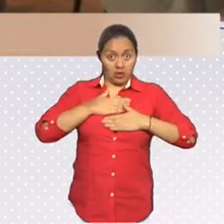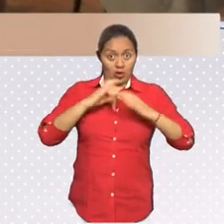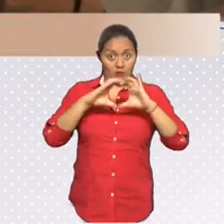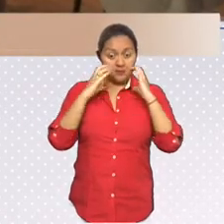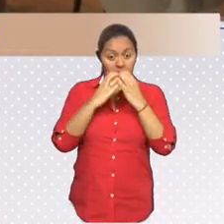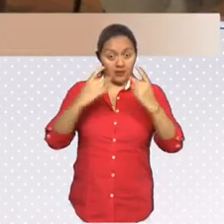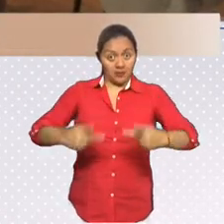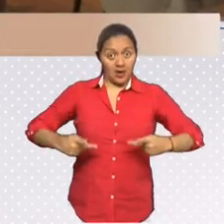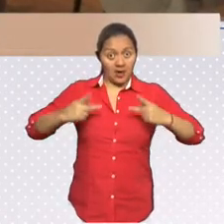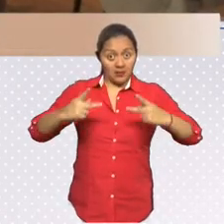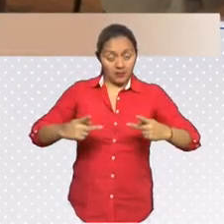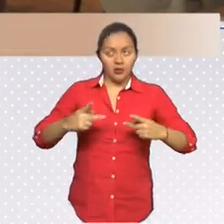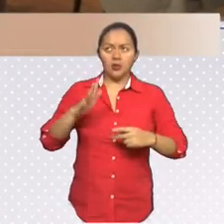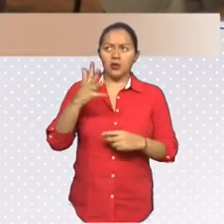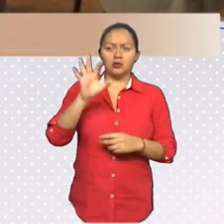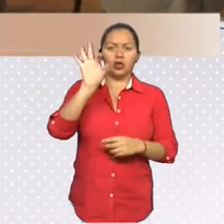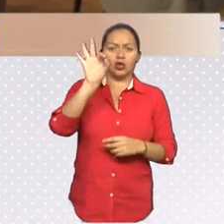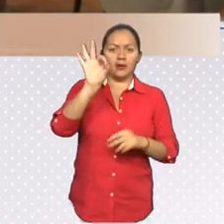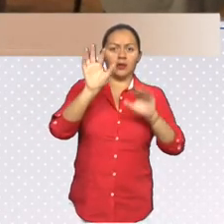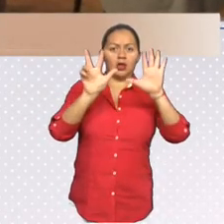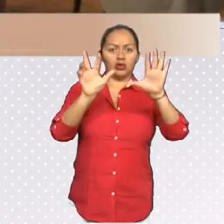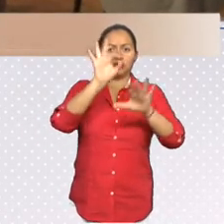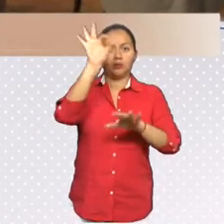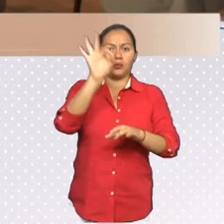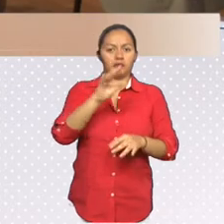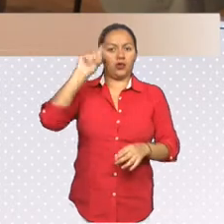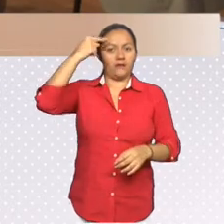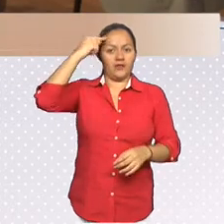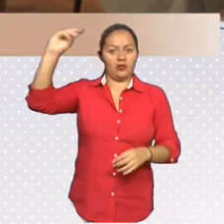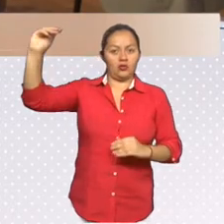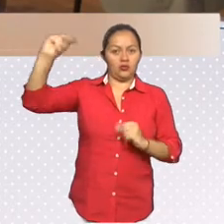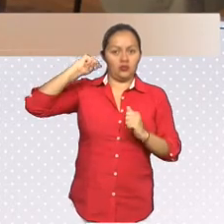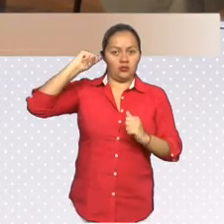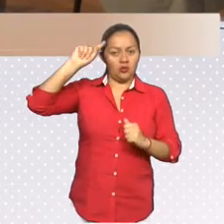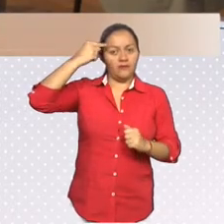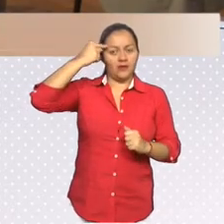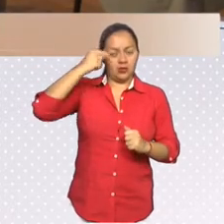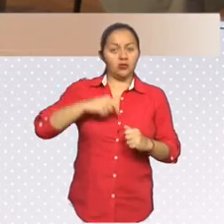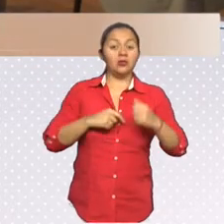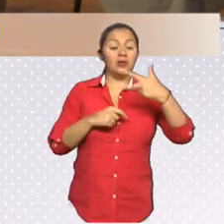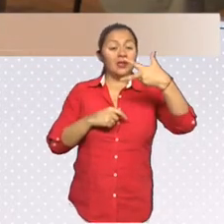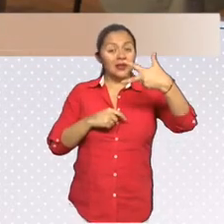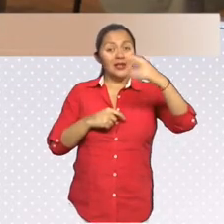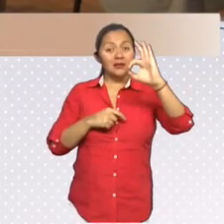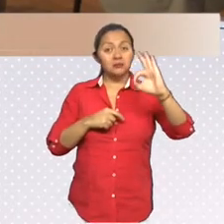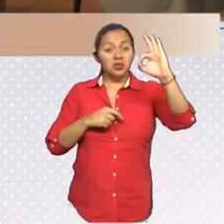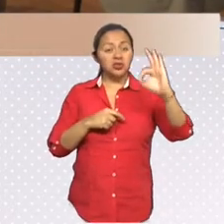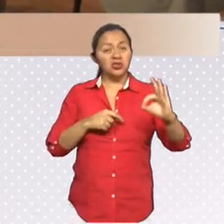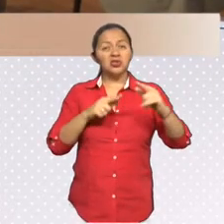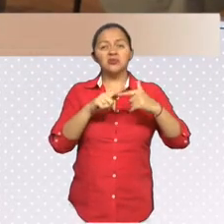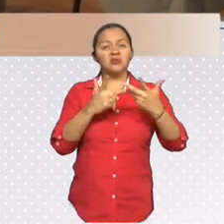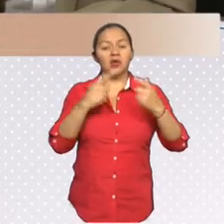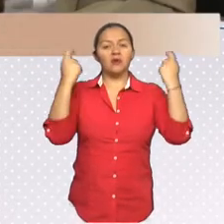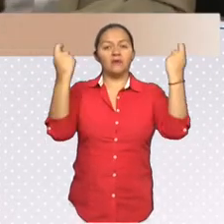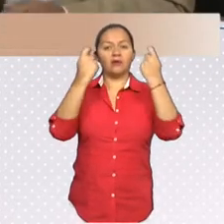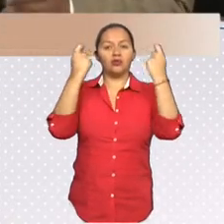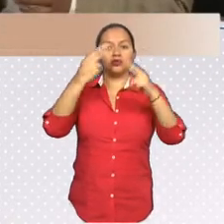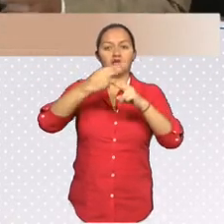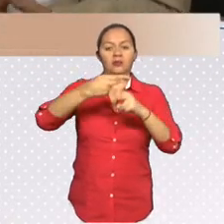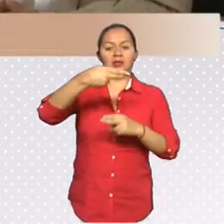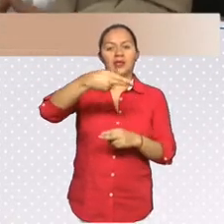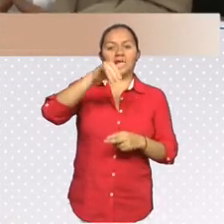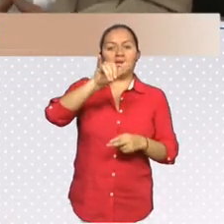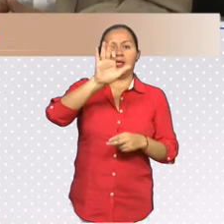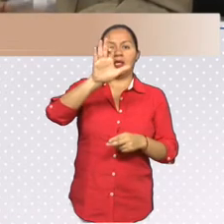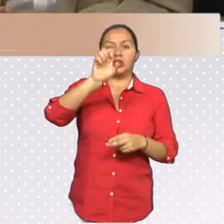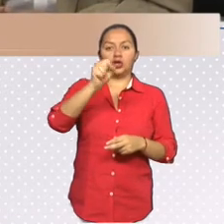el 97-98% recursos del Estado. Ese 3% lo recibimos de una fundación que se llama Ajitos, que está